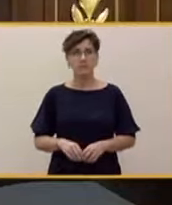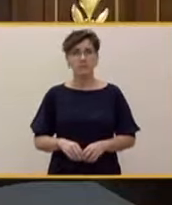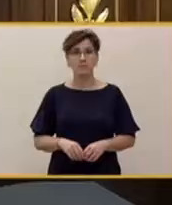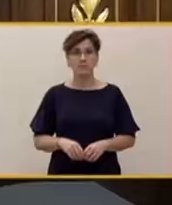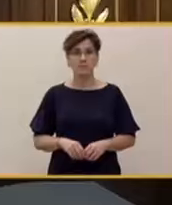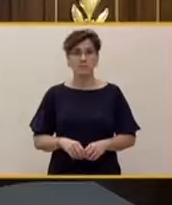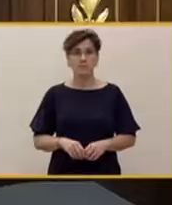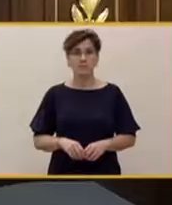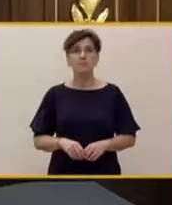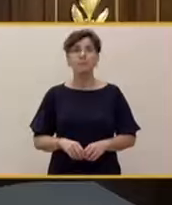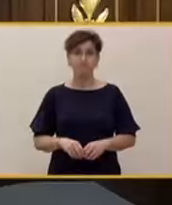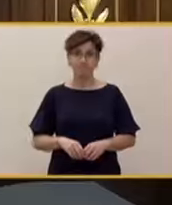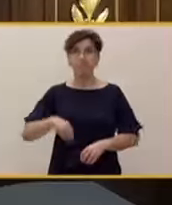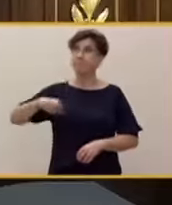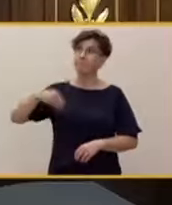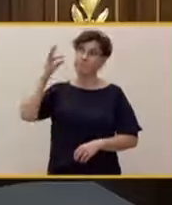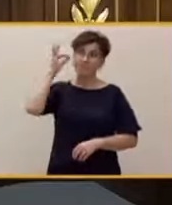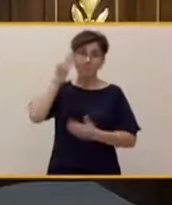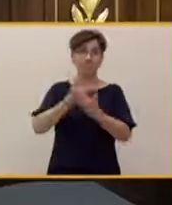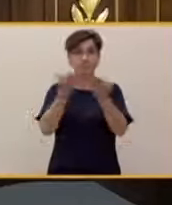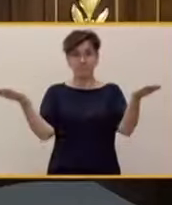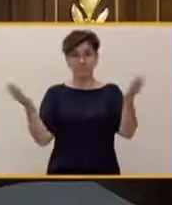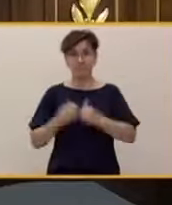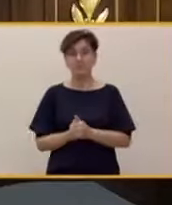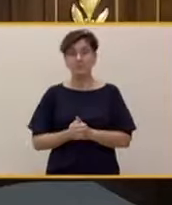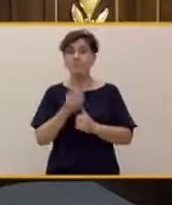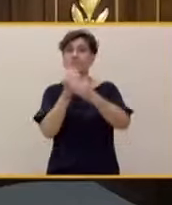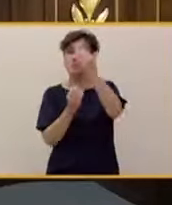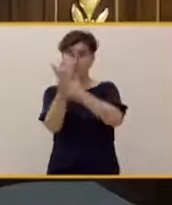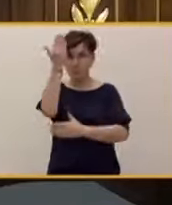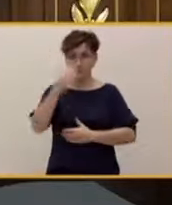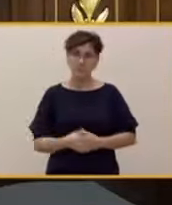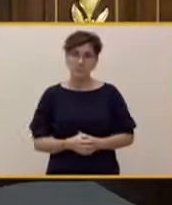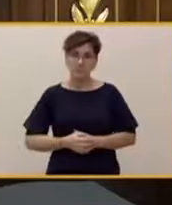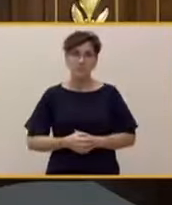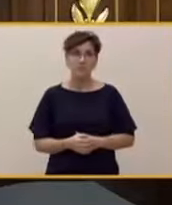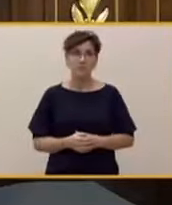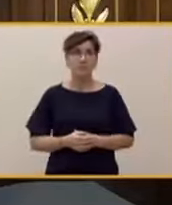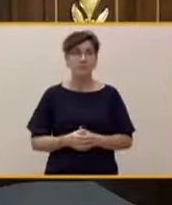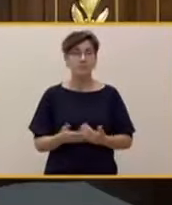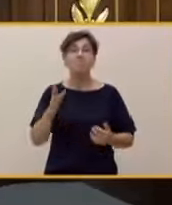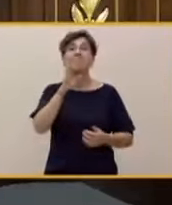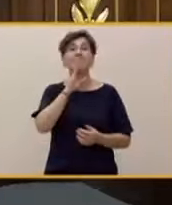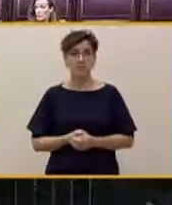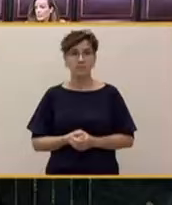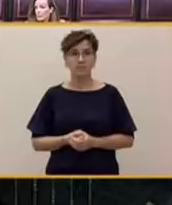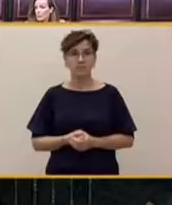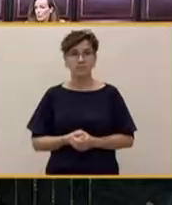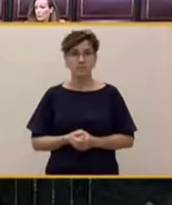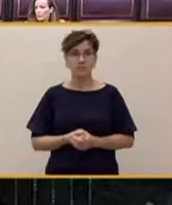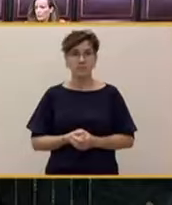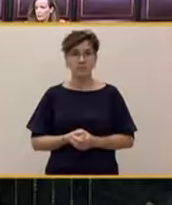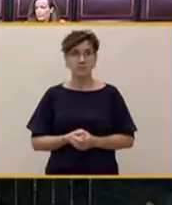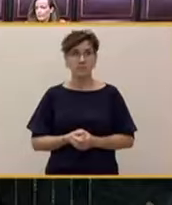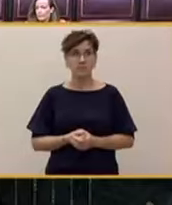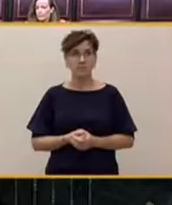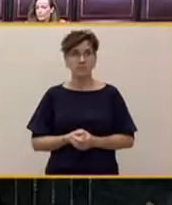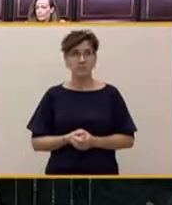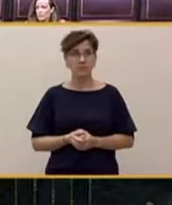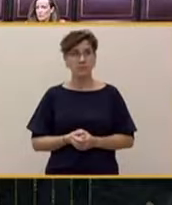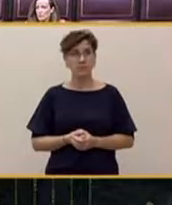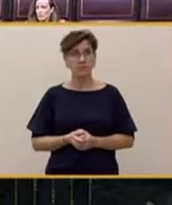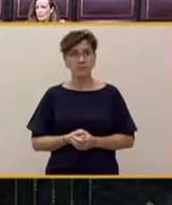otros muchos. Sin embargo, nuestra experiencia nos dice que lo de las familias viene a ser, para el Partido Socialista, una nueva cortina de humo. De